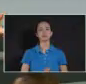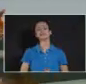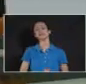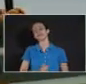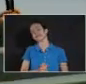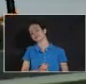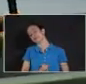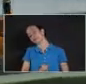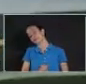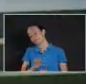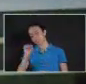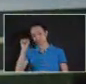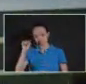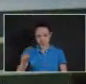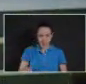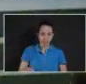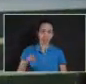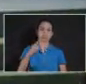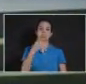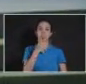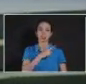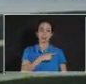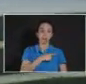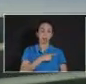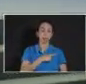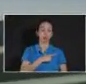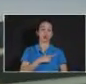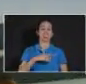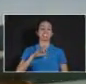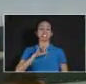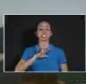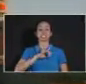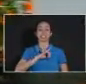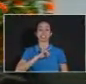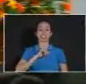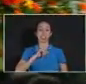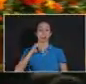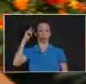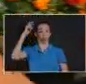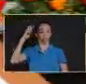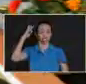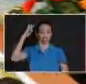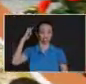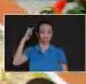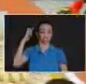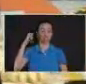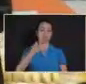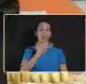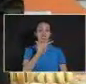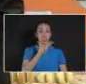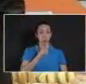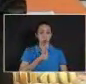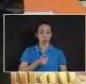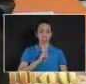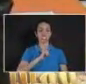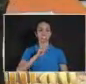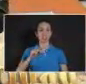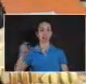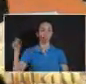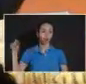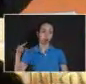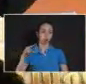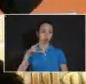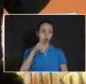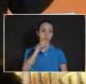Sí, hermano, él se había acostumbrado, él era tradicional, pero la